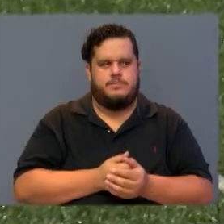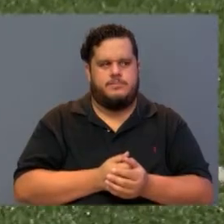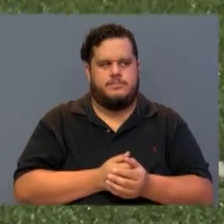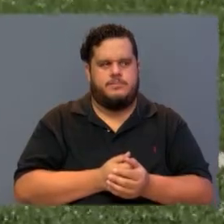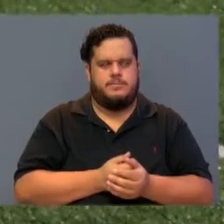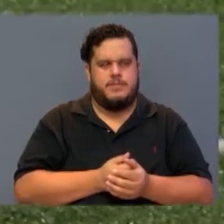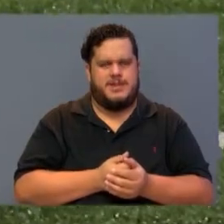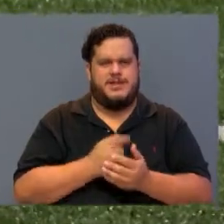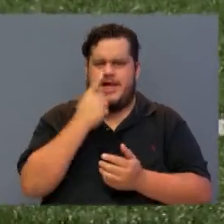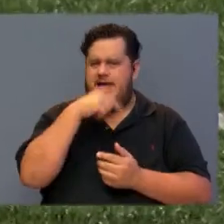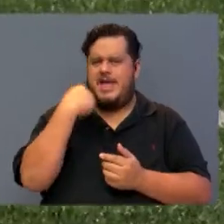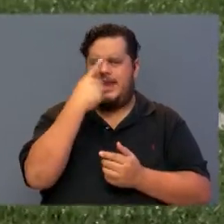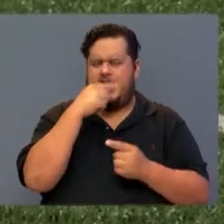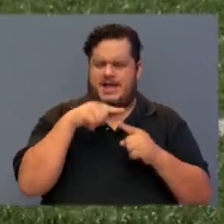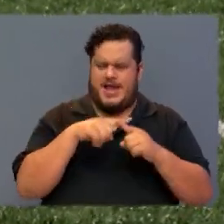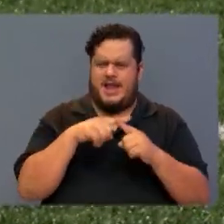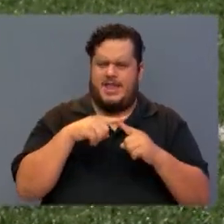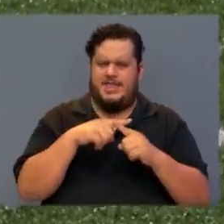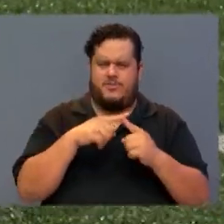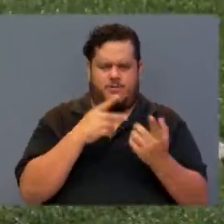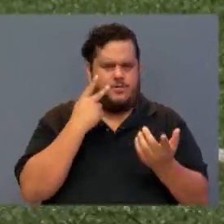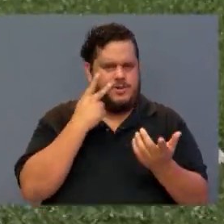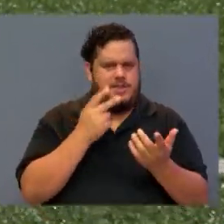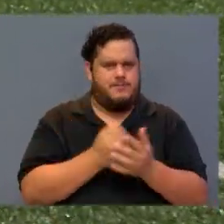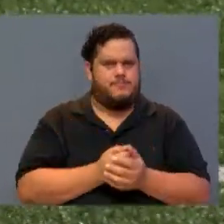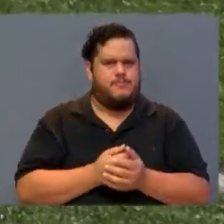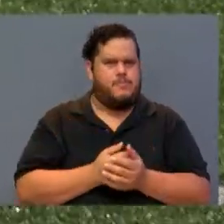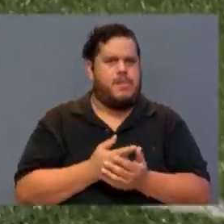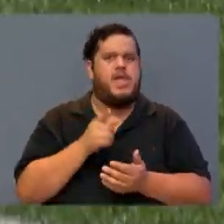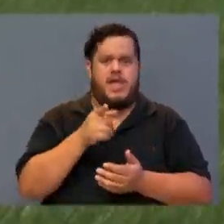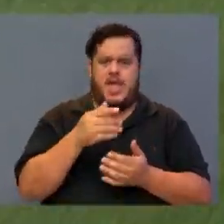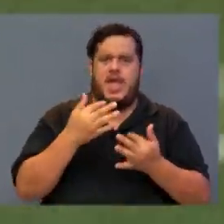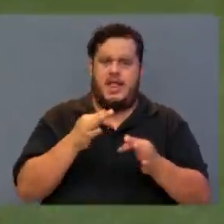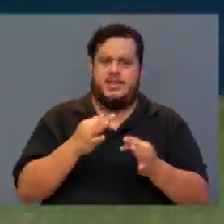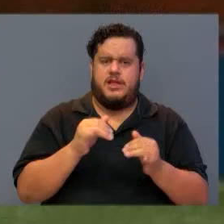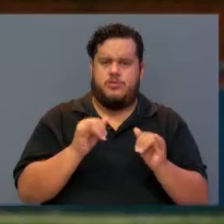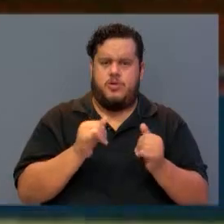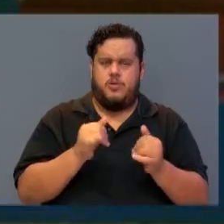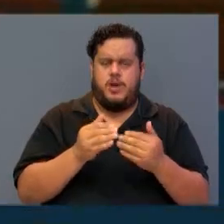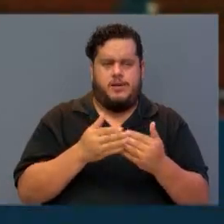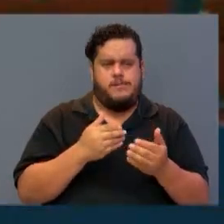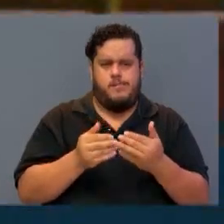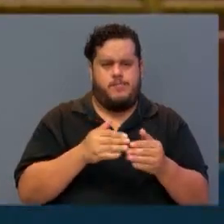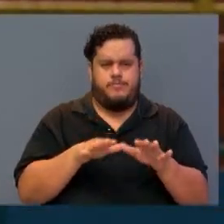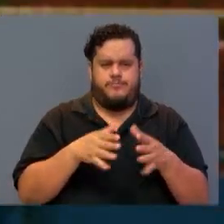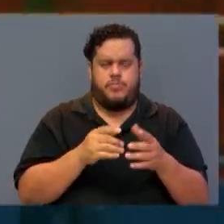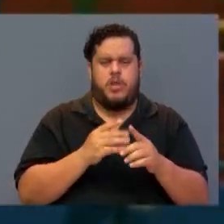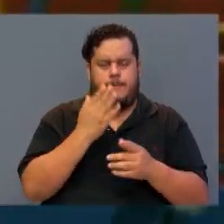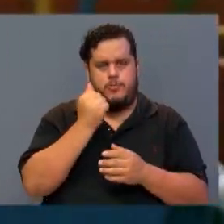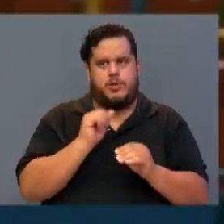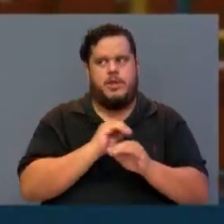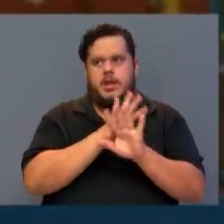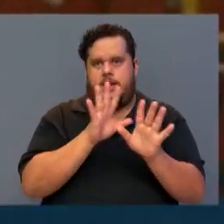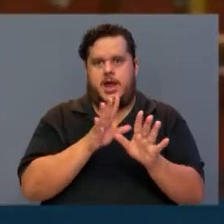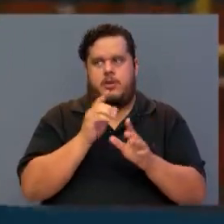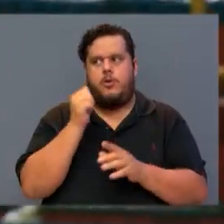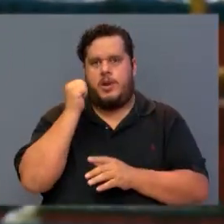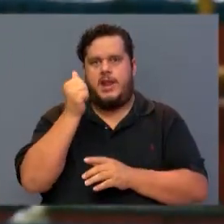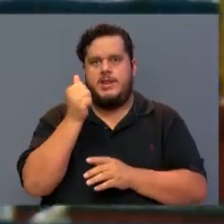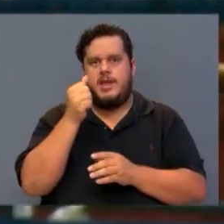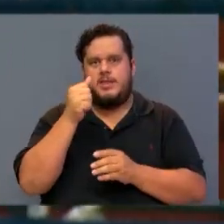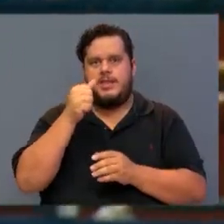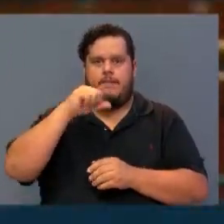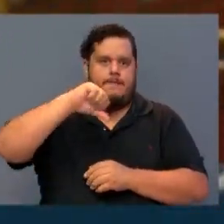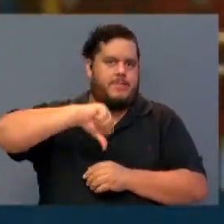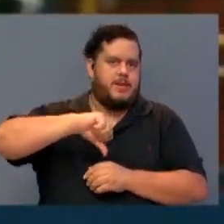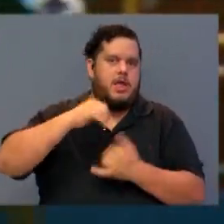La cara de dolor también. El hombre se la intentó jugar a como diera lugar, porque claro, la liga estaba perdiendo, ya había hecho